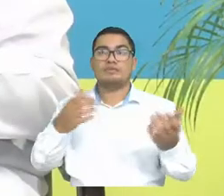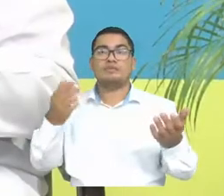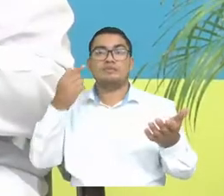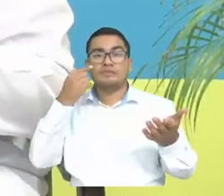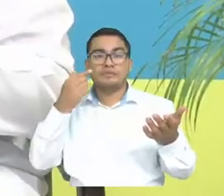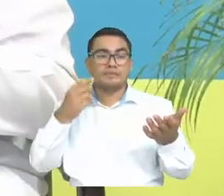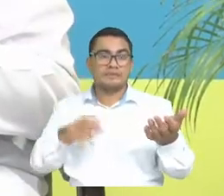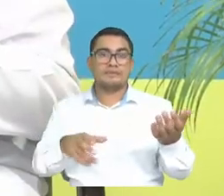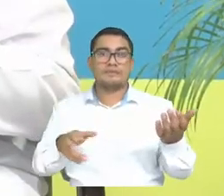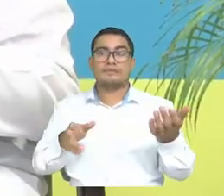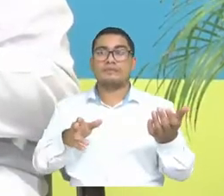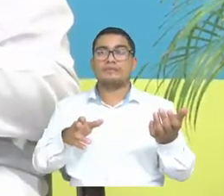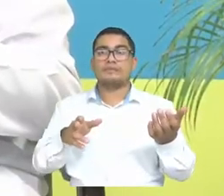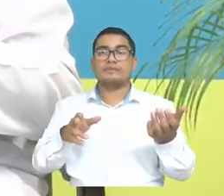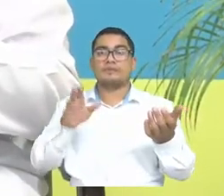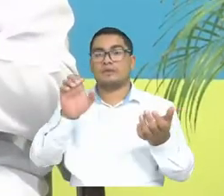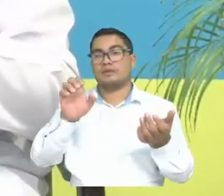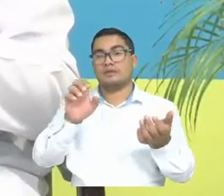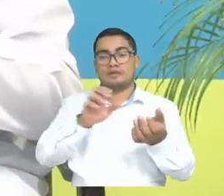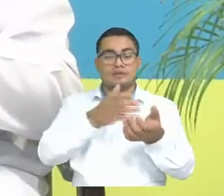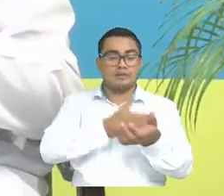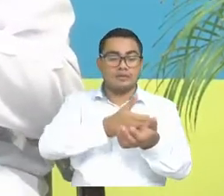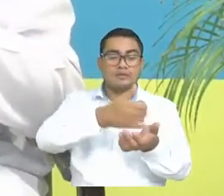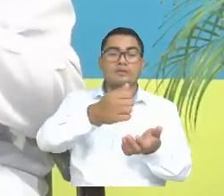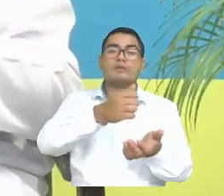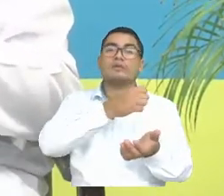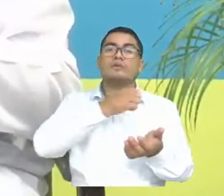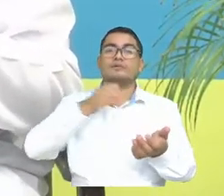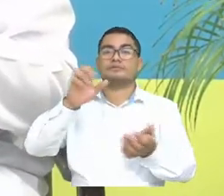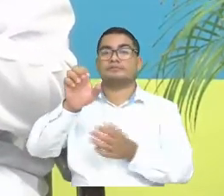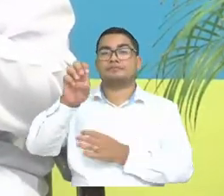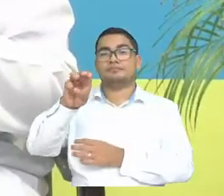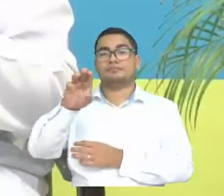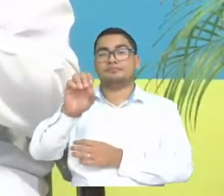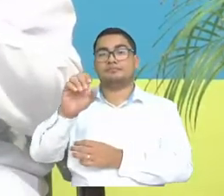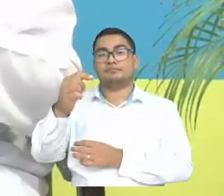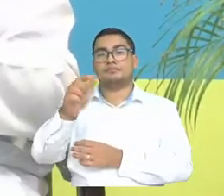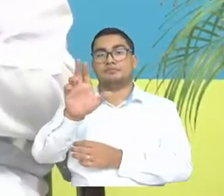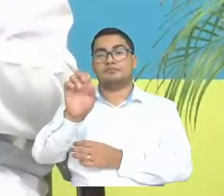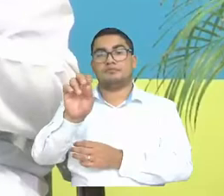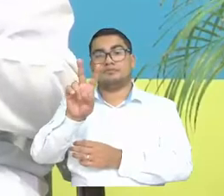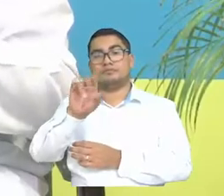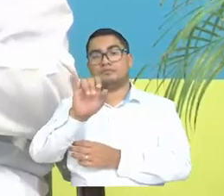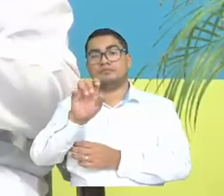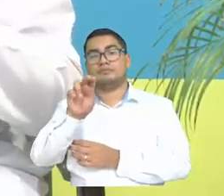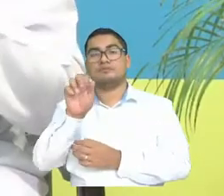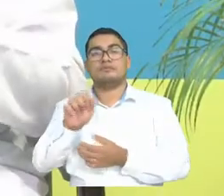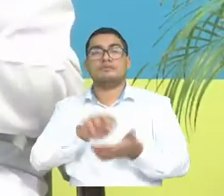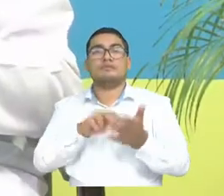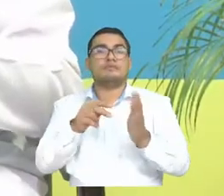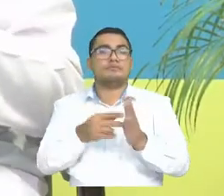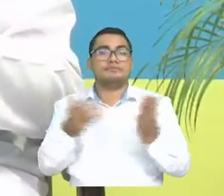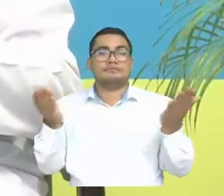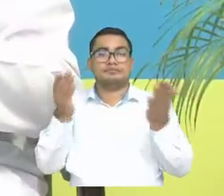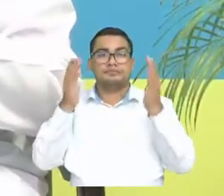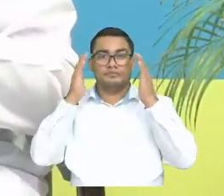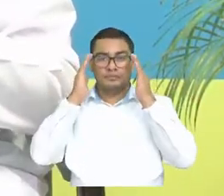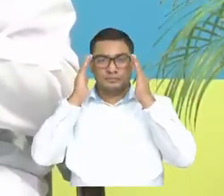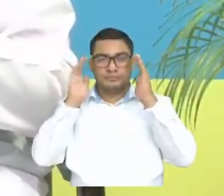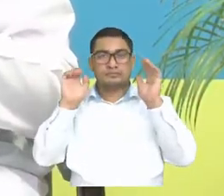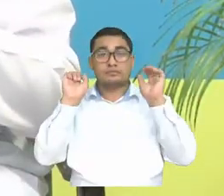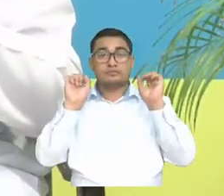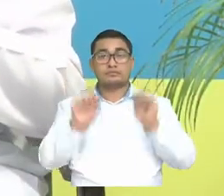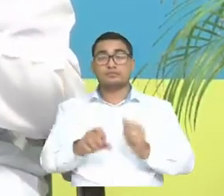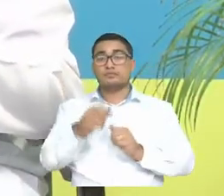cómo están sus niveles de hemoglobina, de hematocrito y cómo se está comportando, ¿verdad? Para de esta